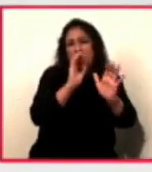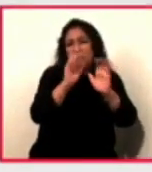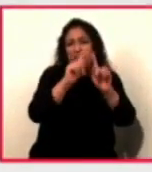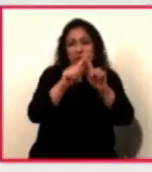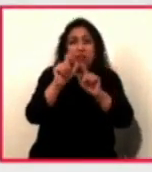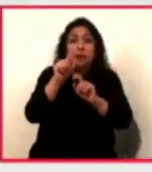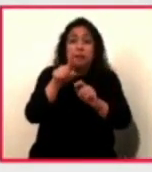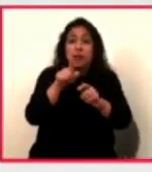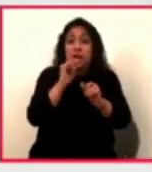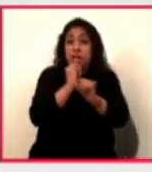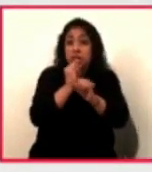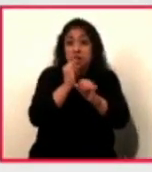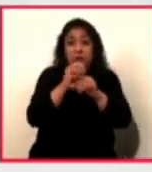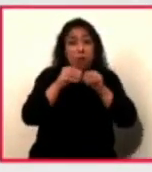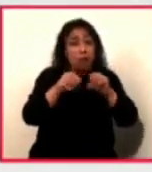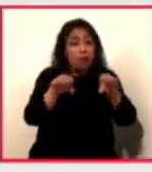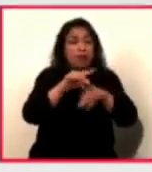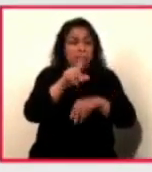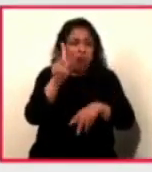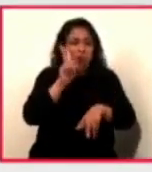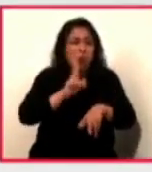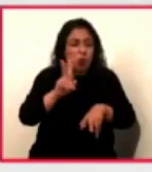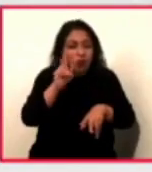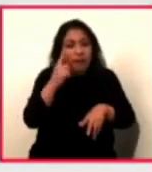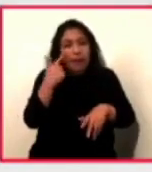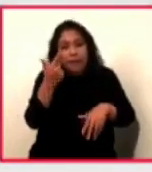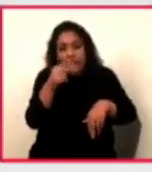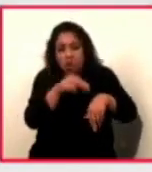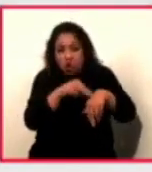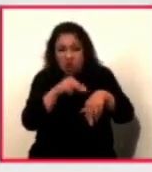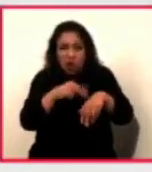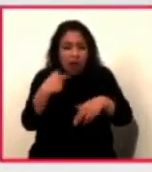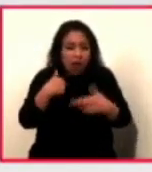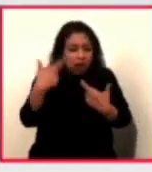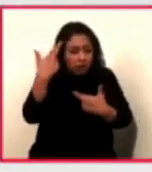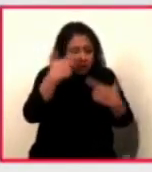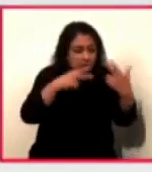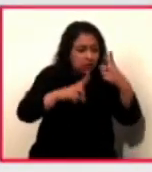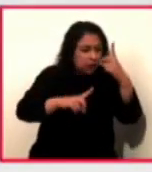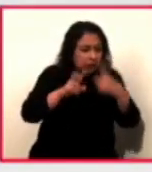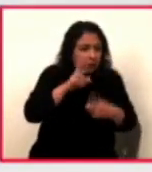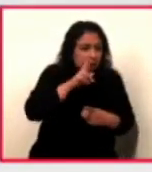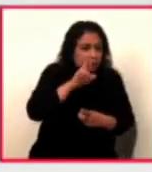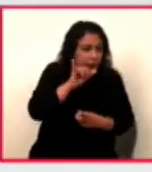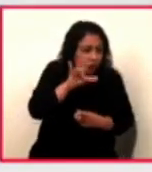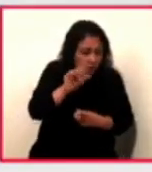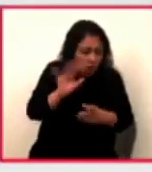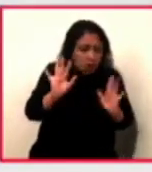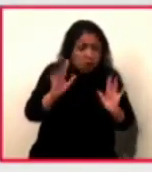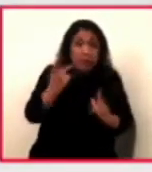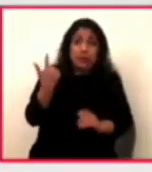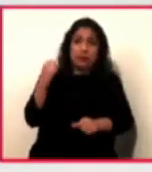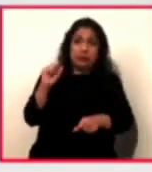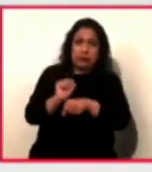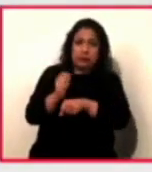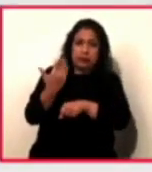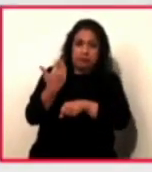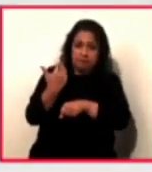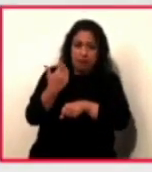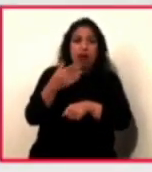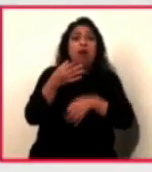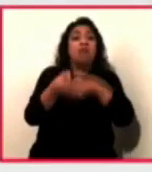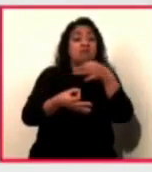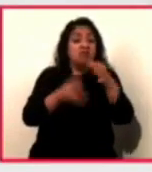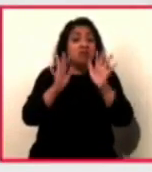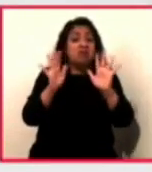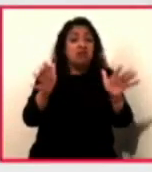que después de varios ensayos clínicos y de una revisión rigurosa de los resultados de estos ensayos, la semana pasada salió una publicación